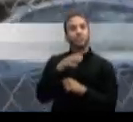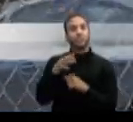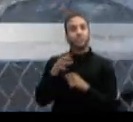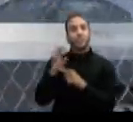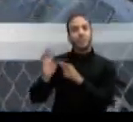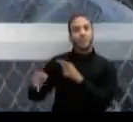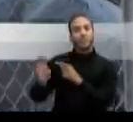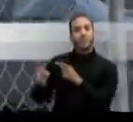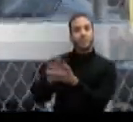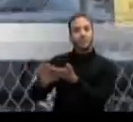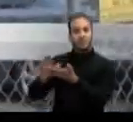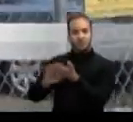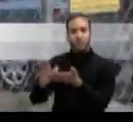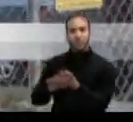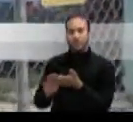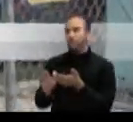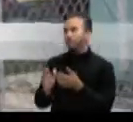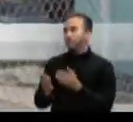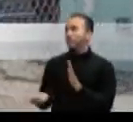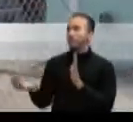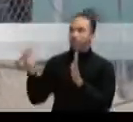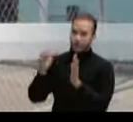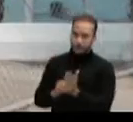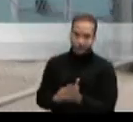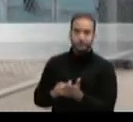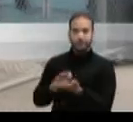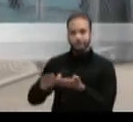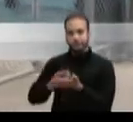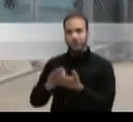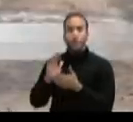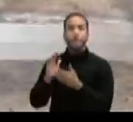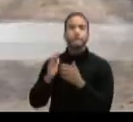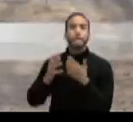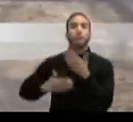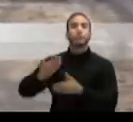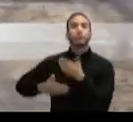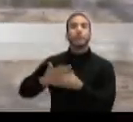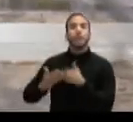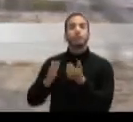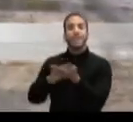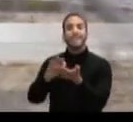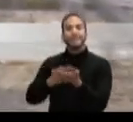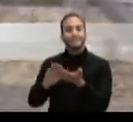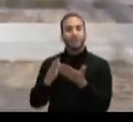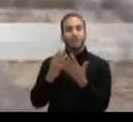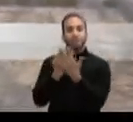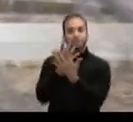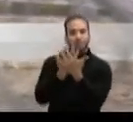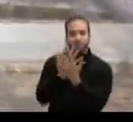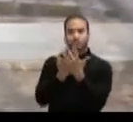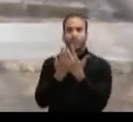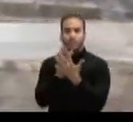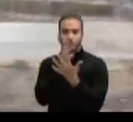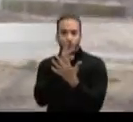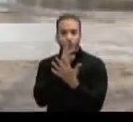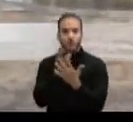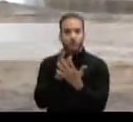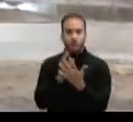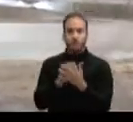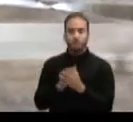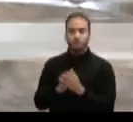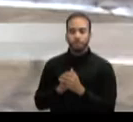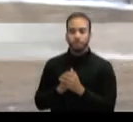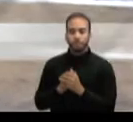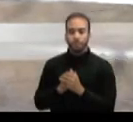vaciado para nuevamente ser clorinado, procesos que hay que realizar dentro de las regulaciones. Por otra